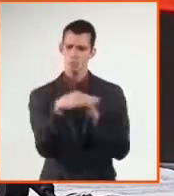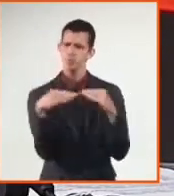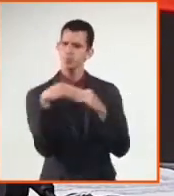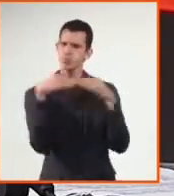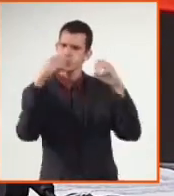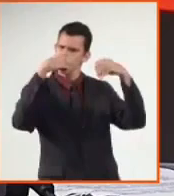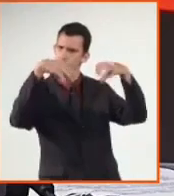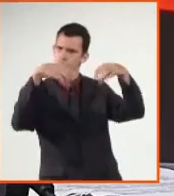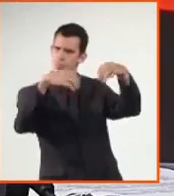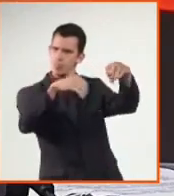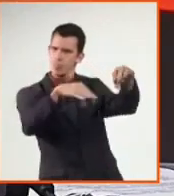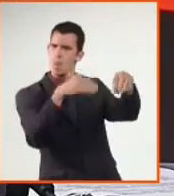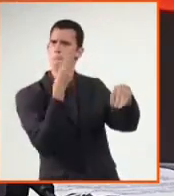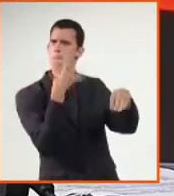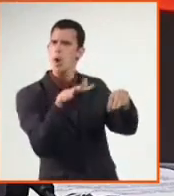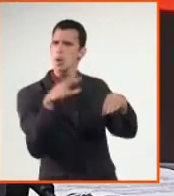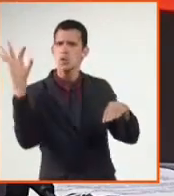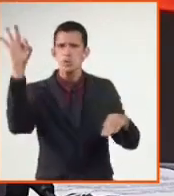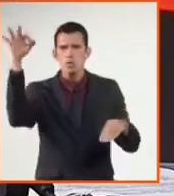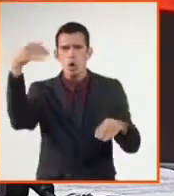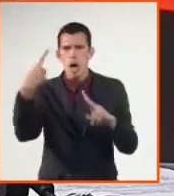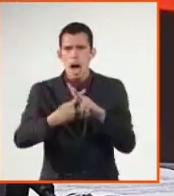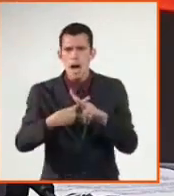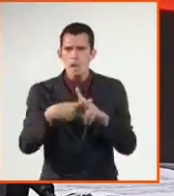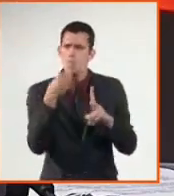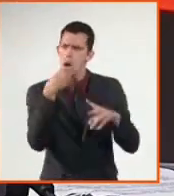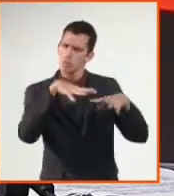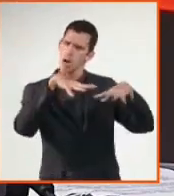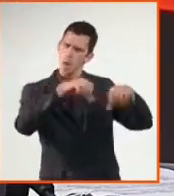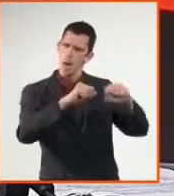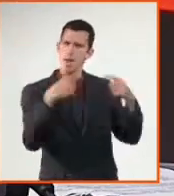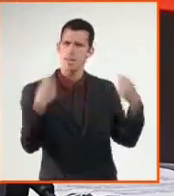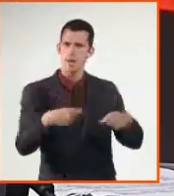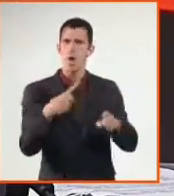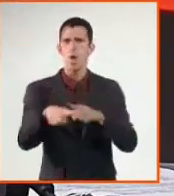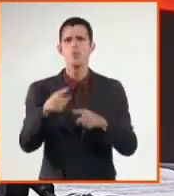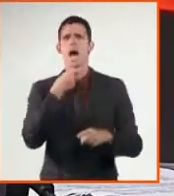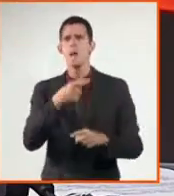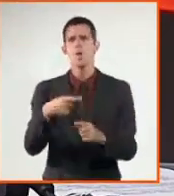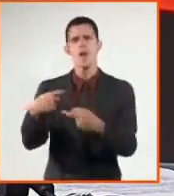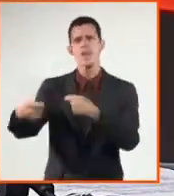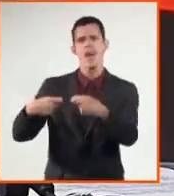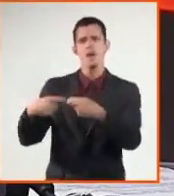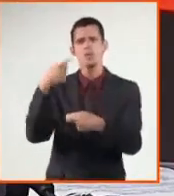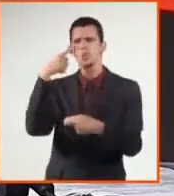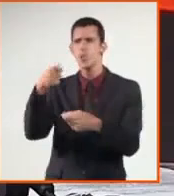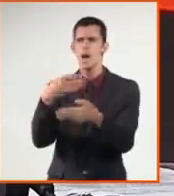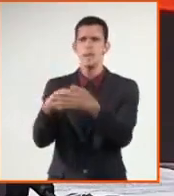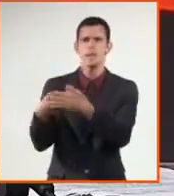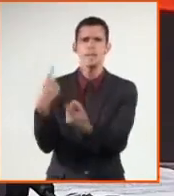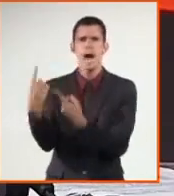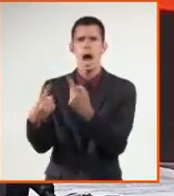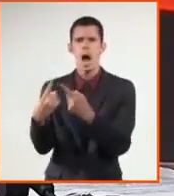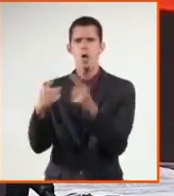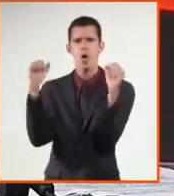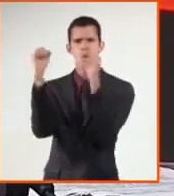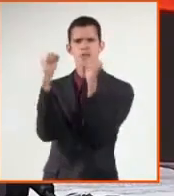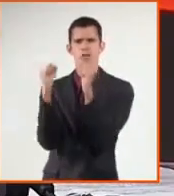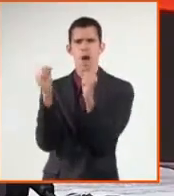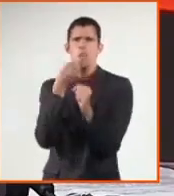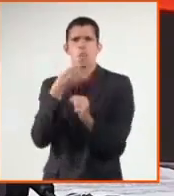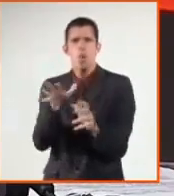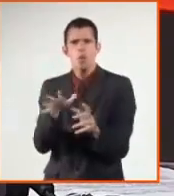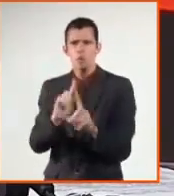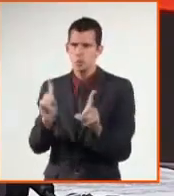edificios de negocios y el uso de equipos de climas y refrigeración esto es muy importante sobre todo los alumbrados exteriores en